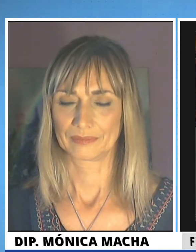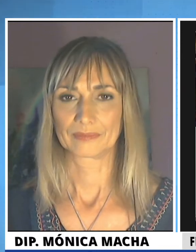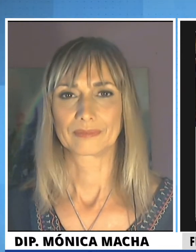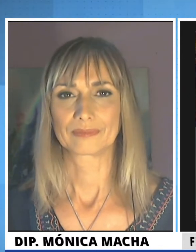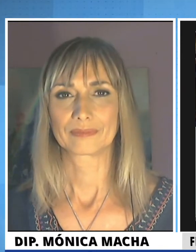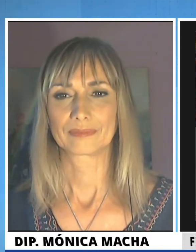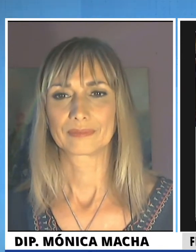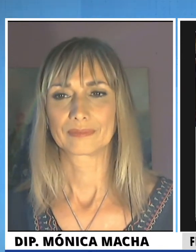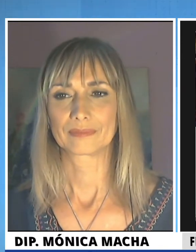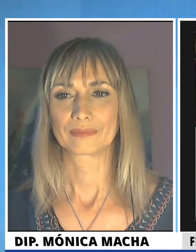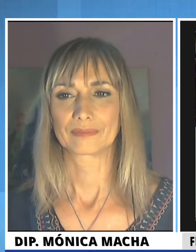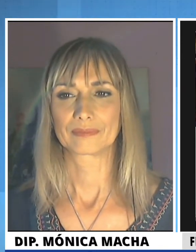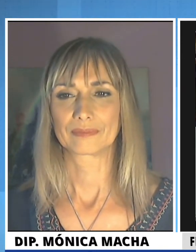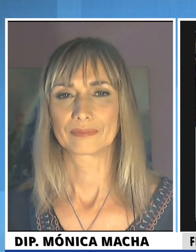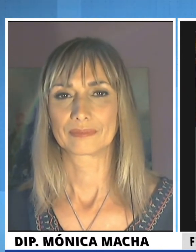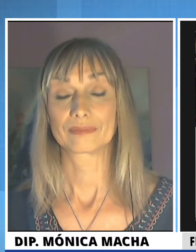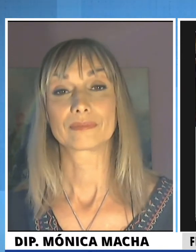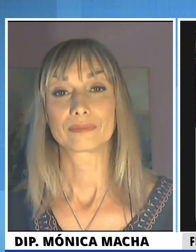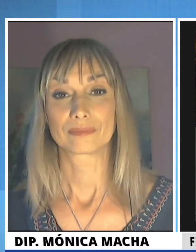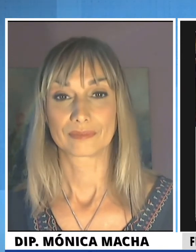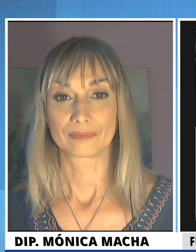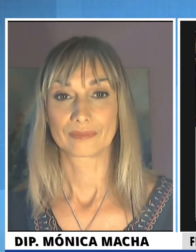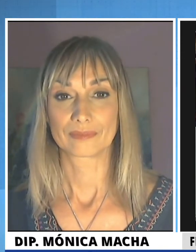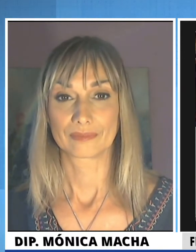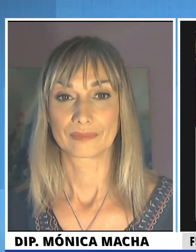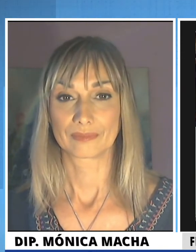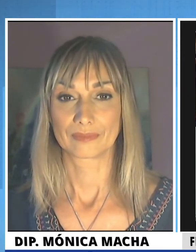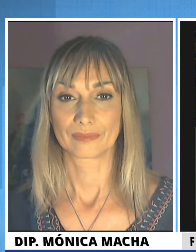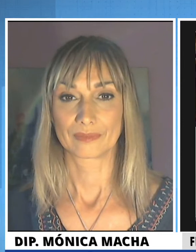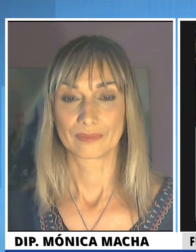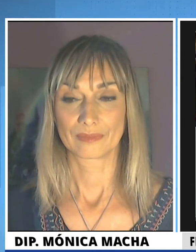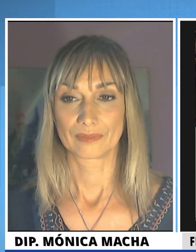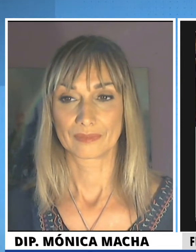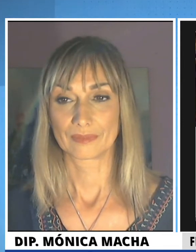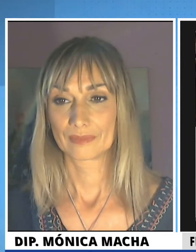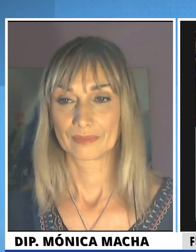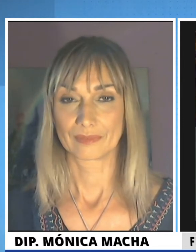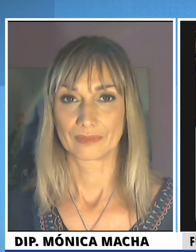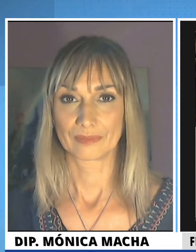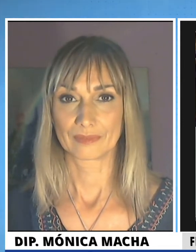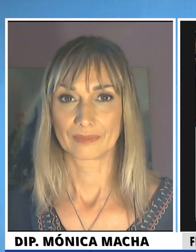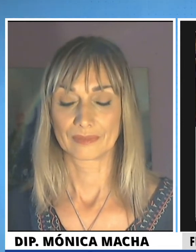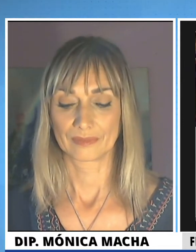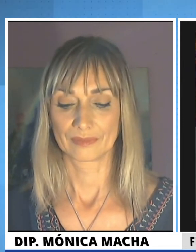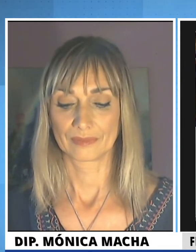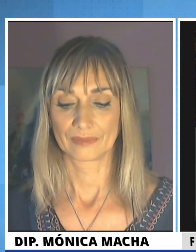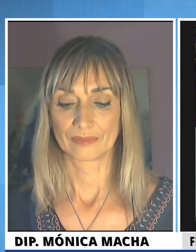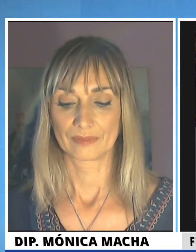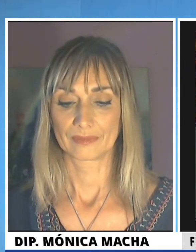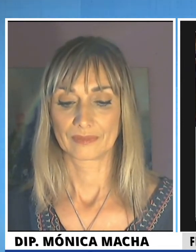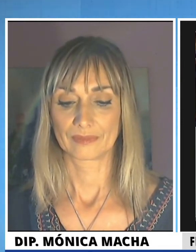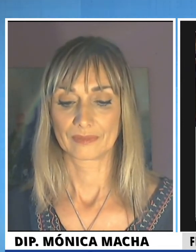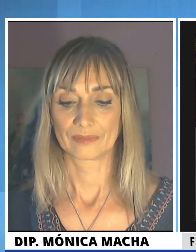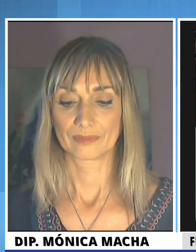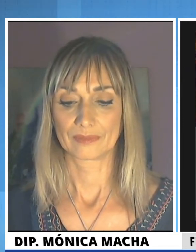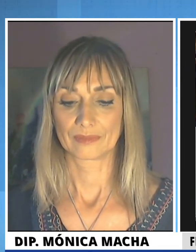Pero poder pensar otras acciones, otro tipo de medidas, pareciera que entonces se está haciendo justo con esa idea